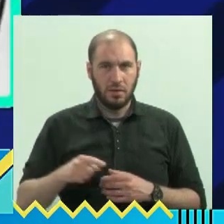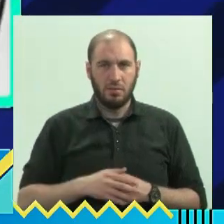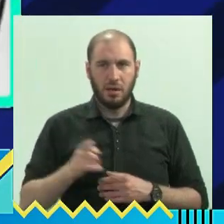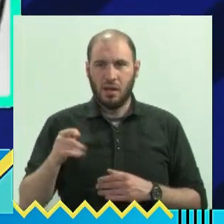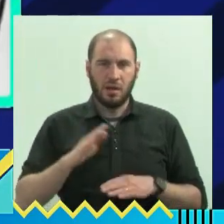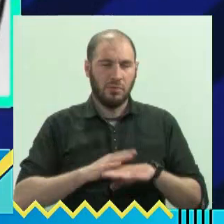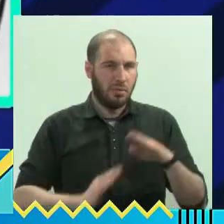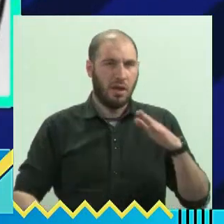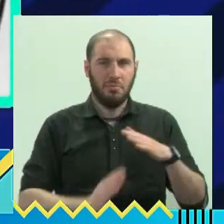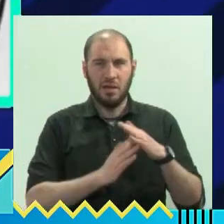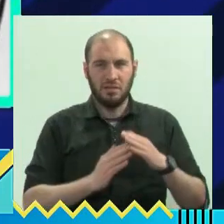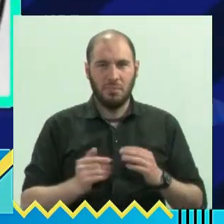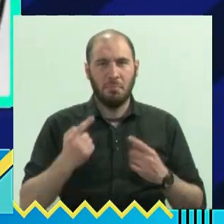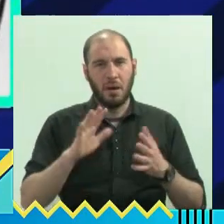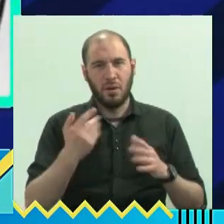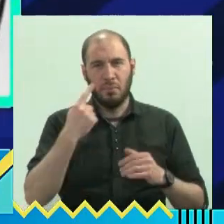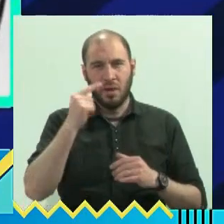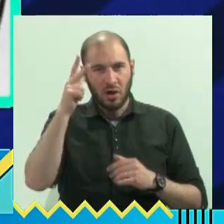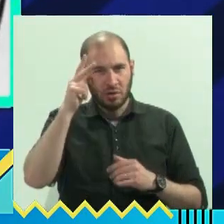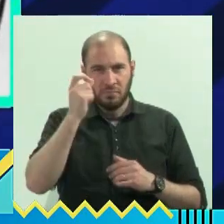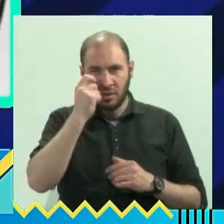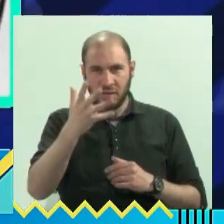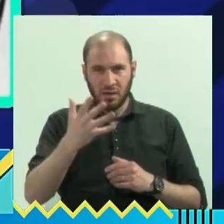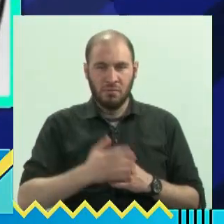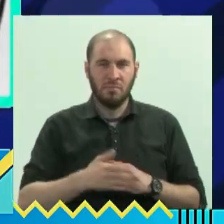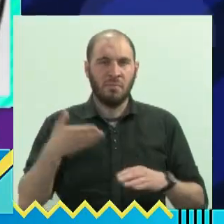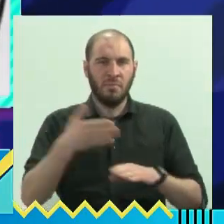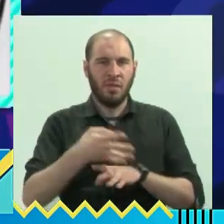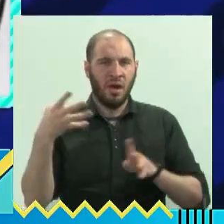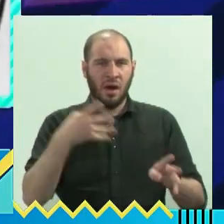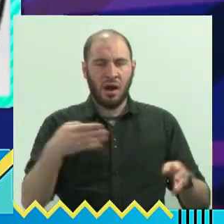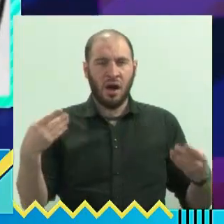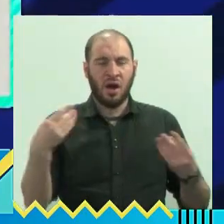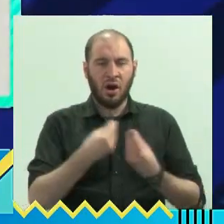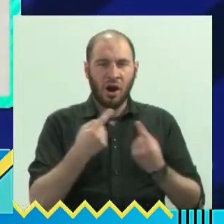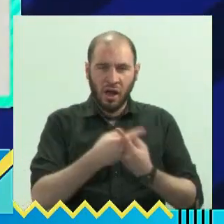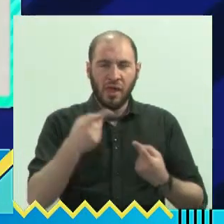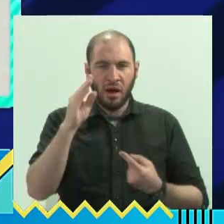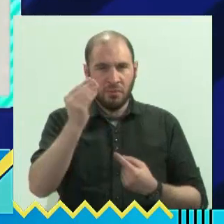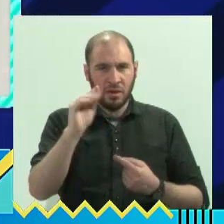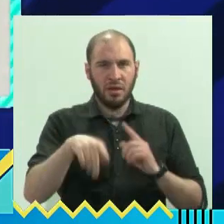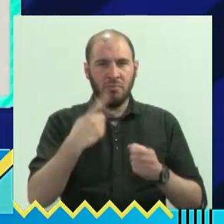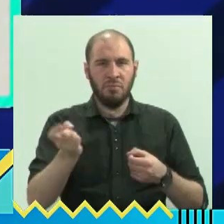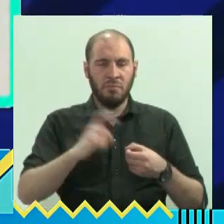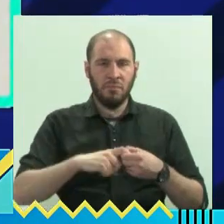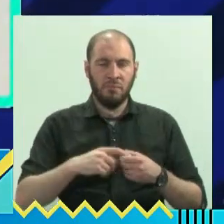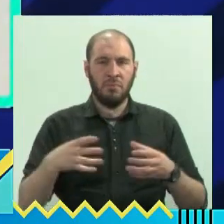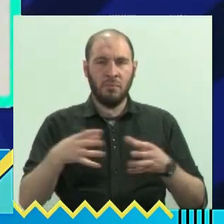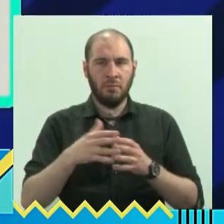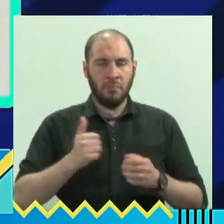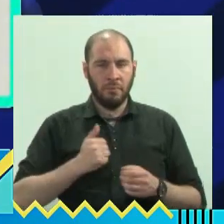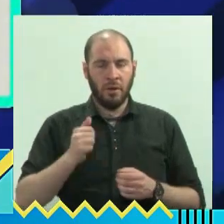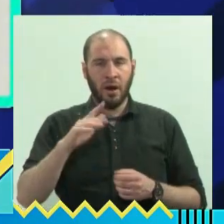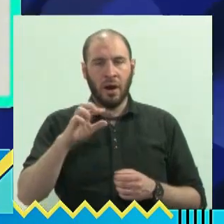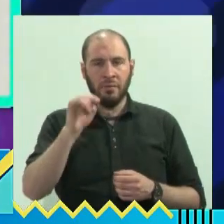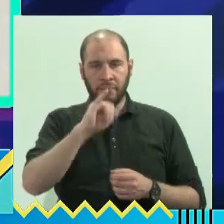máxima función, alrededor de 1825, participa en la guerra con el Brasil, luego se une a las tropas de José